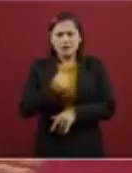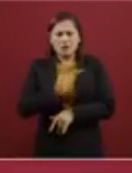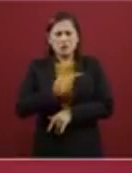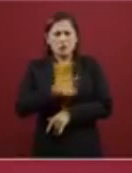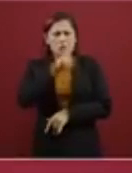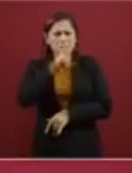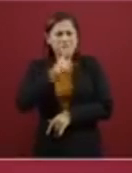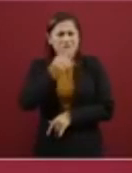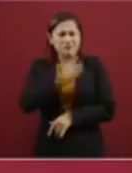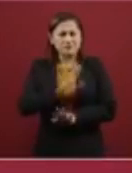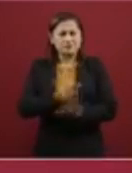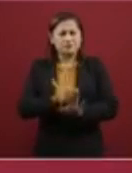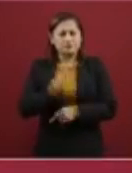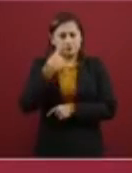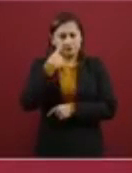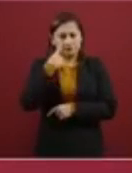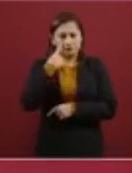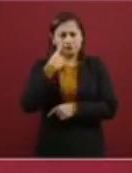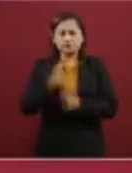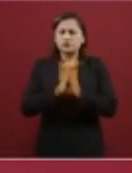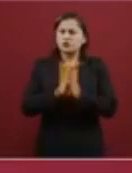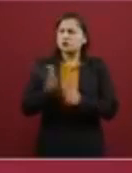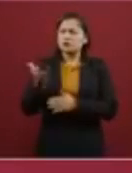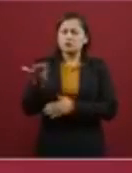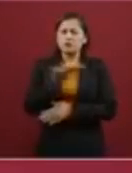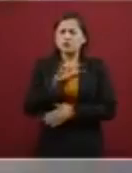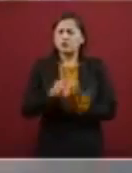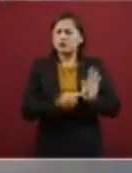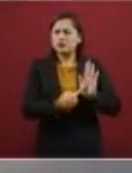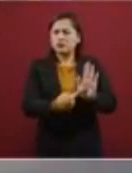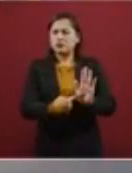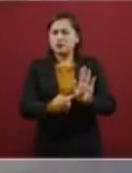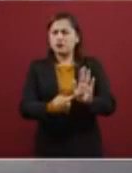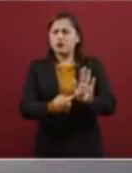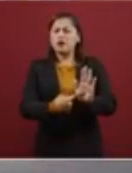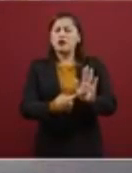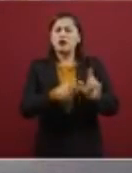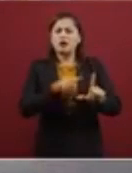mentiras. A ver, ¿por qué no pones la gráfica del promedio diario?